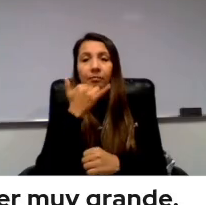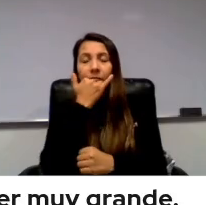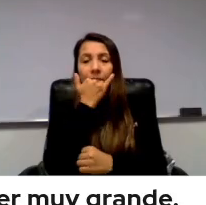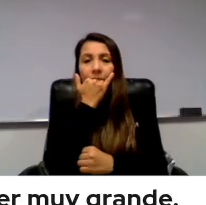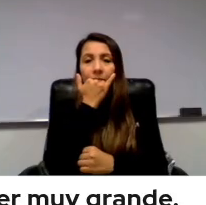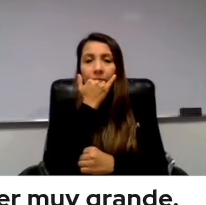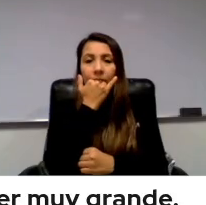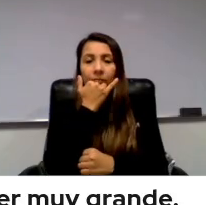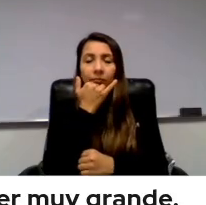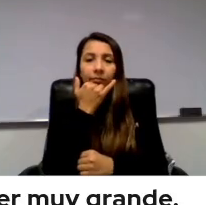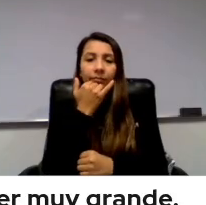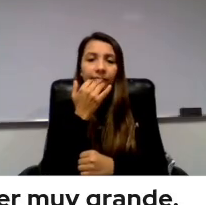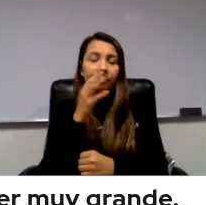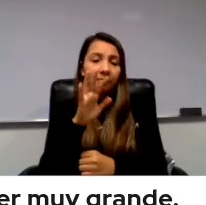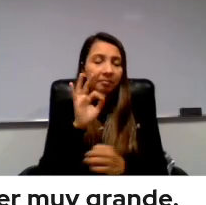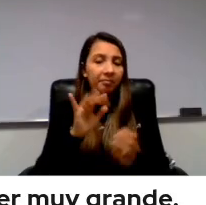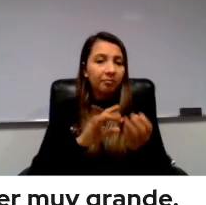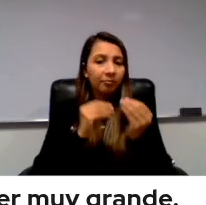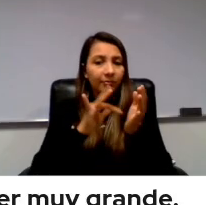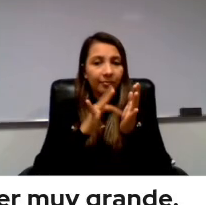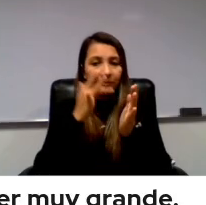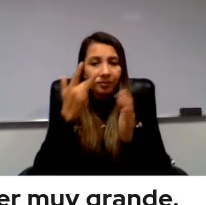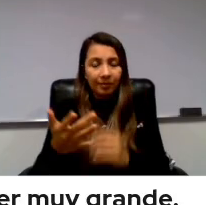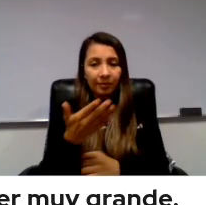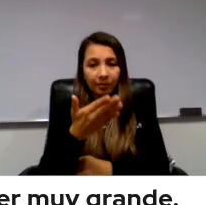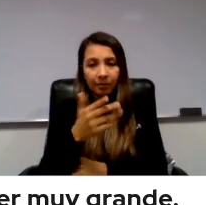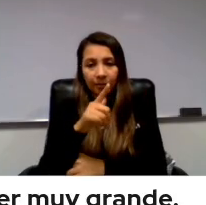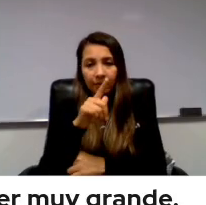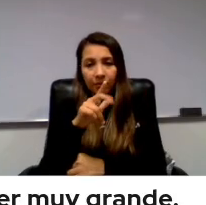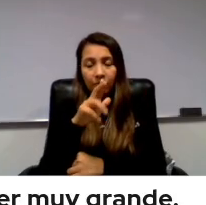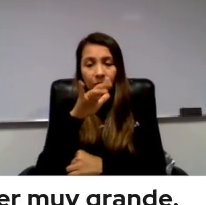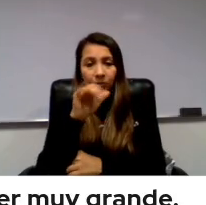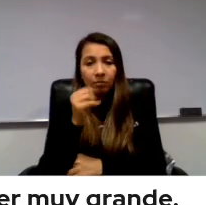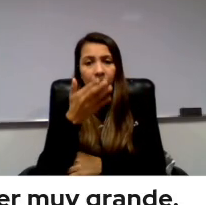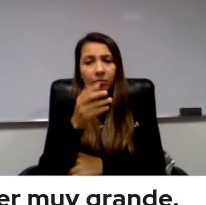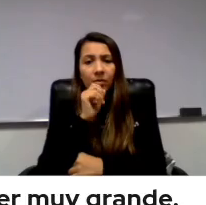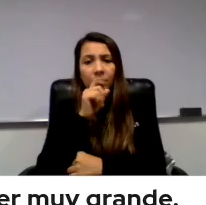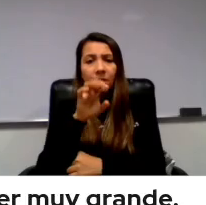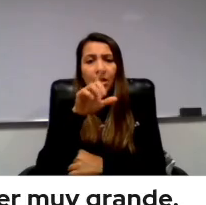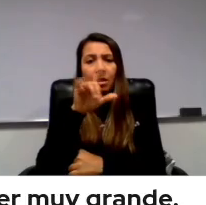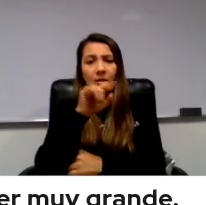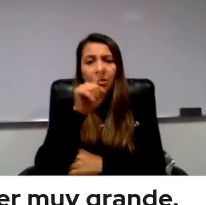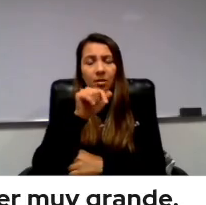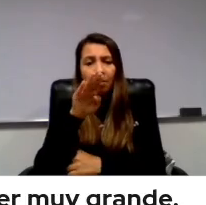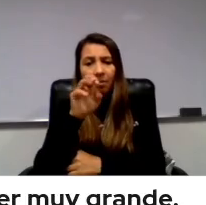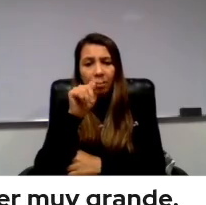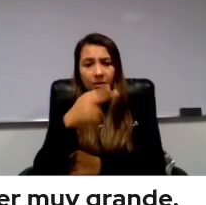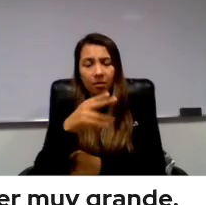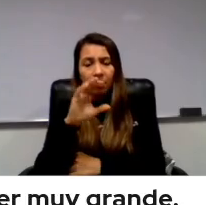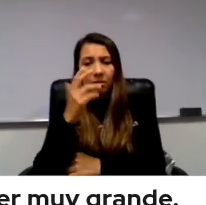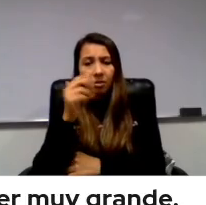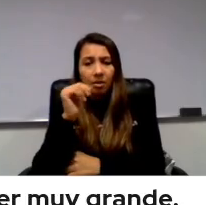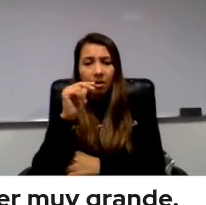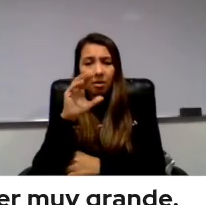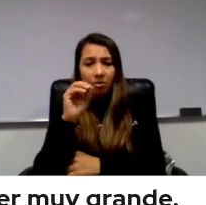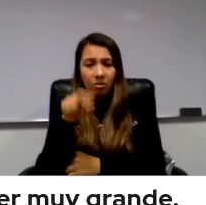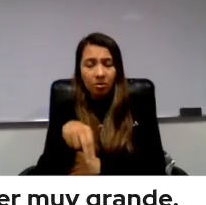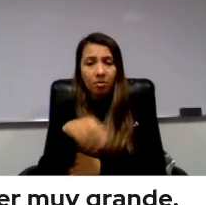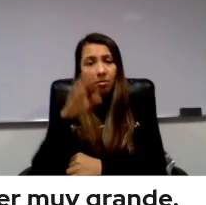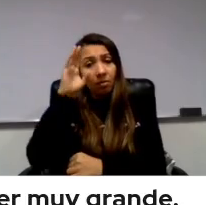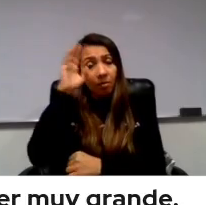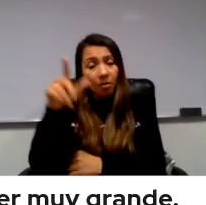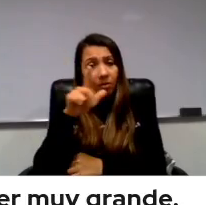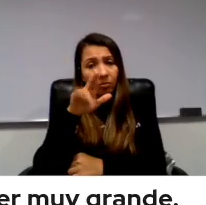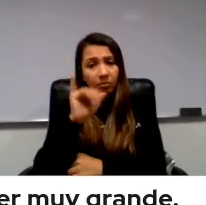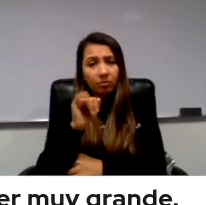Perdón. Muchas gracias, Luis. Tenemos aquí una participación de Elizabeth Chacón. Hola, Elizabeth, ¿cómo estás? Dice, hola, Luis,